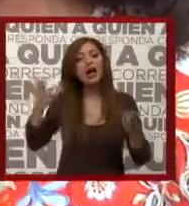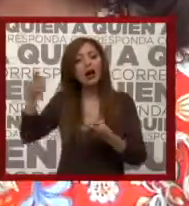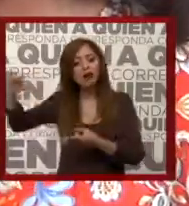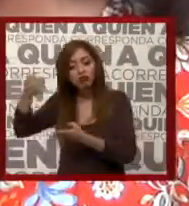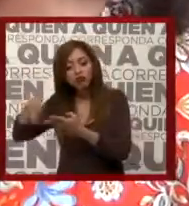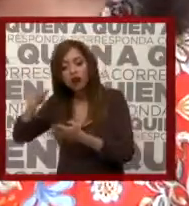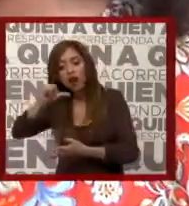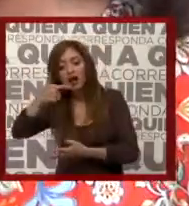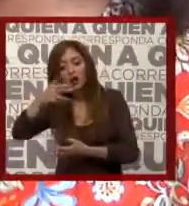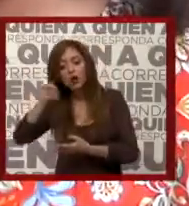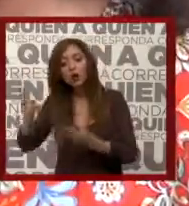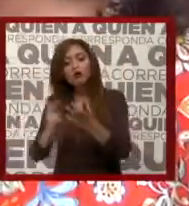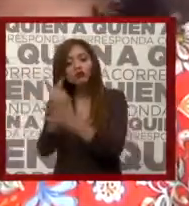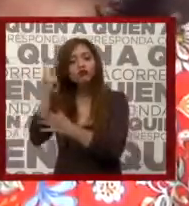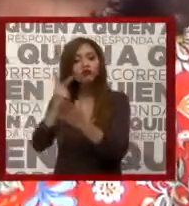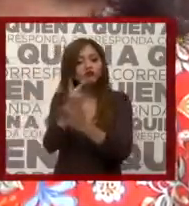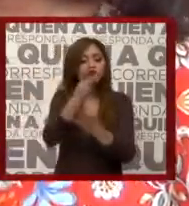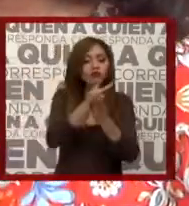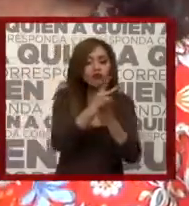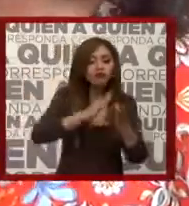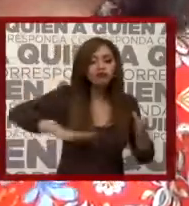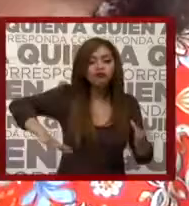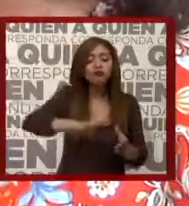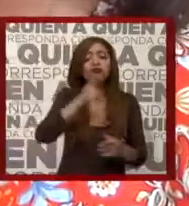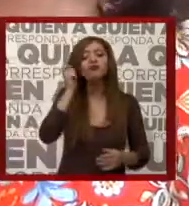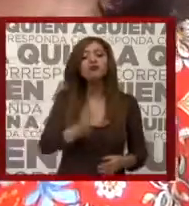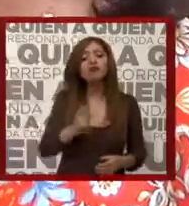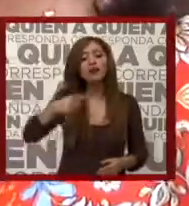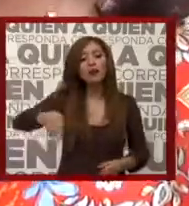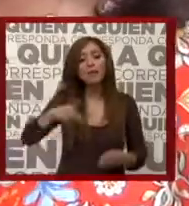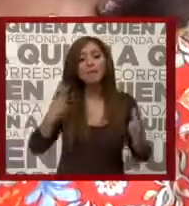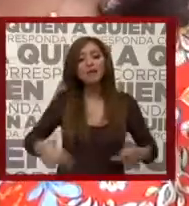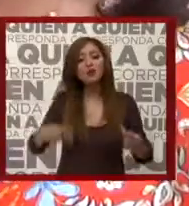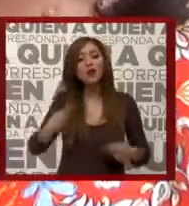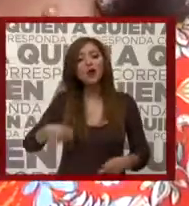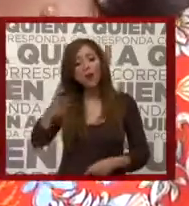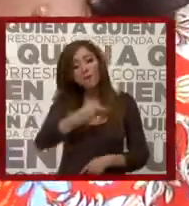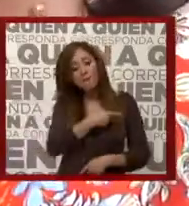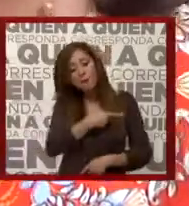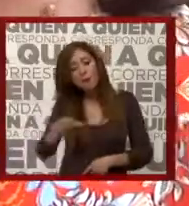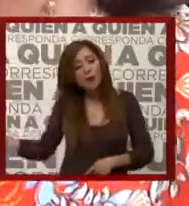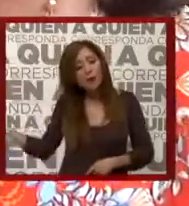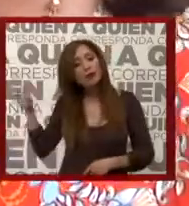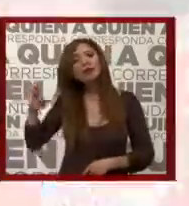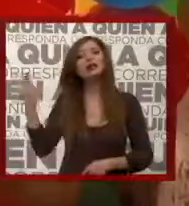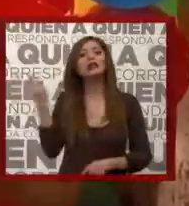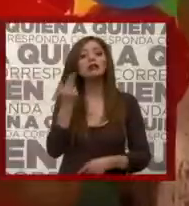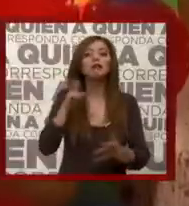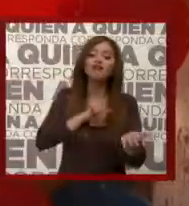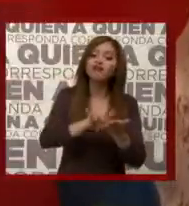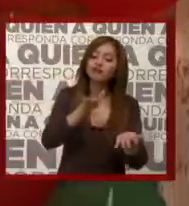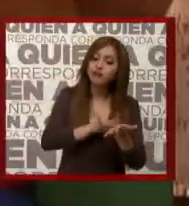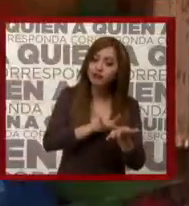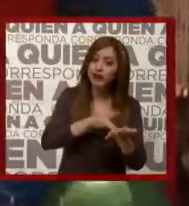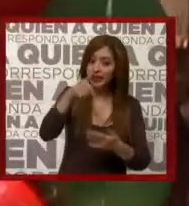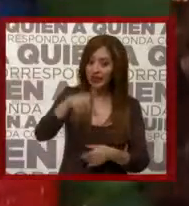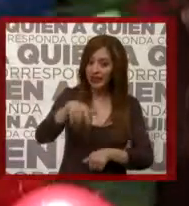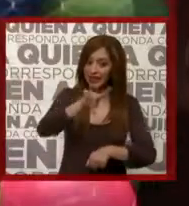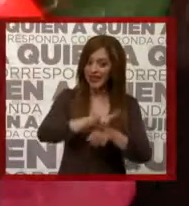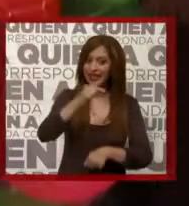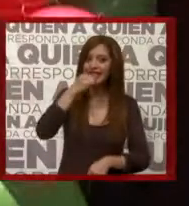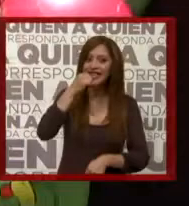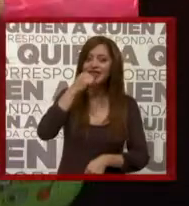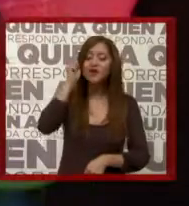y que también sin dudar alguna hay familias de escasos recursos y que requieren de mucho apoyo. Por eso, este Día del Niño